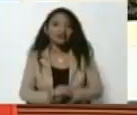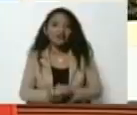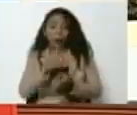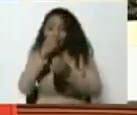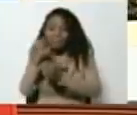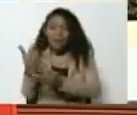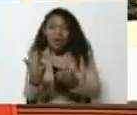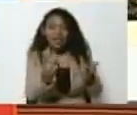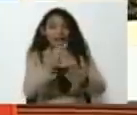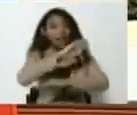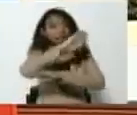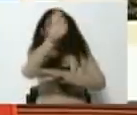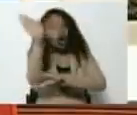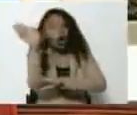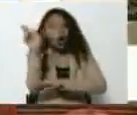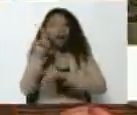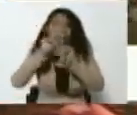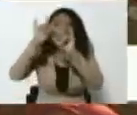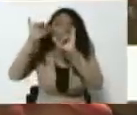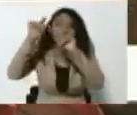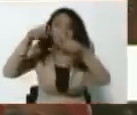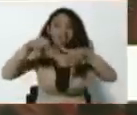Inviten al cielo.